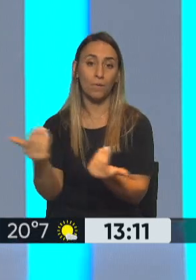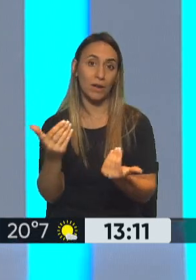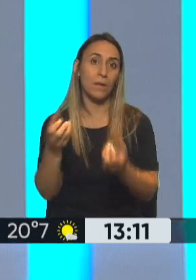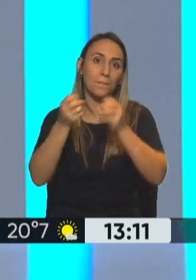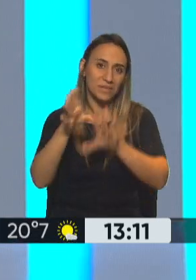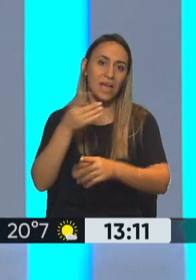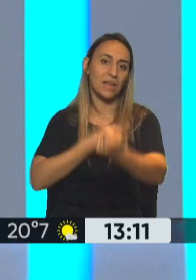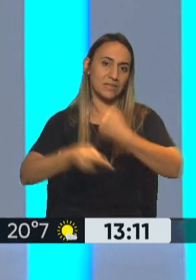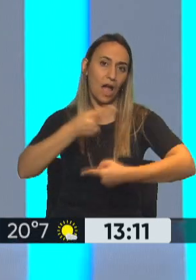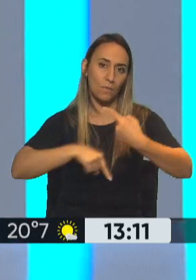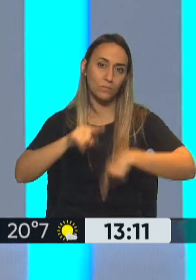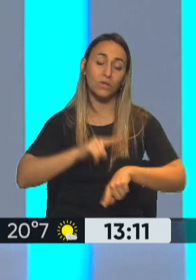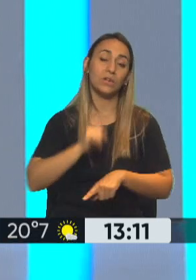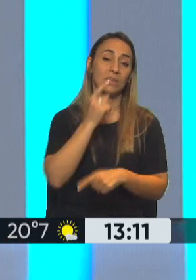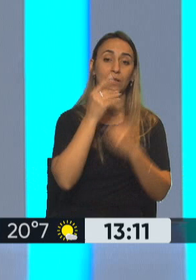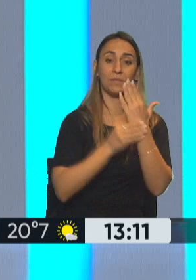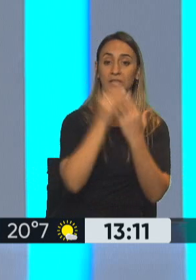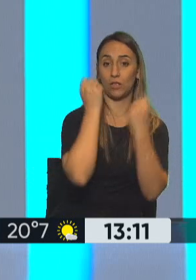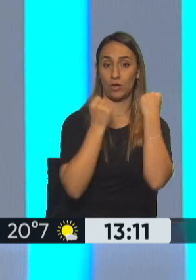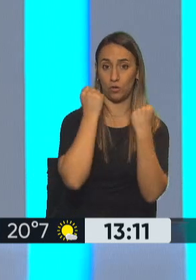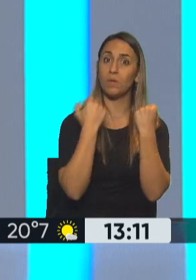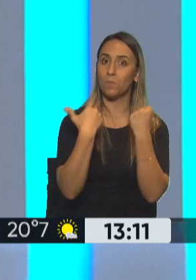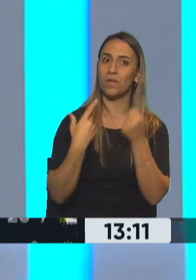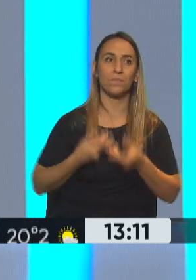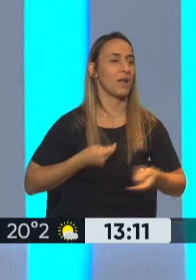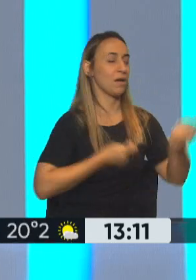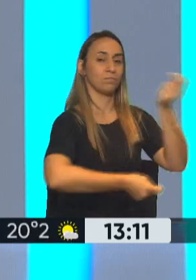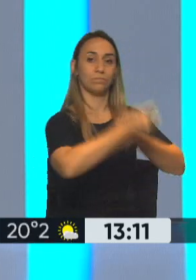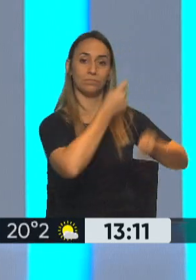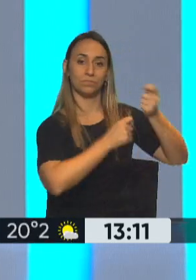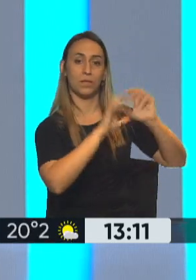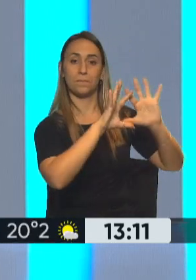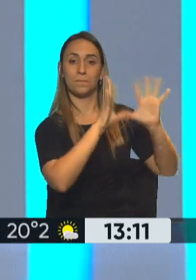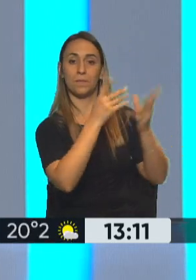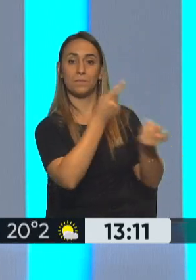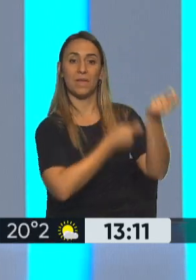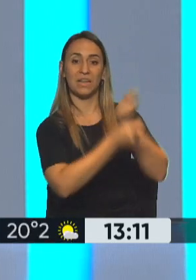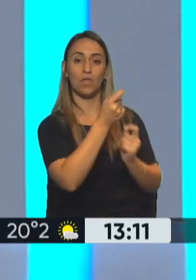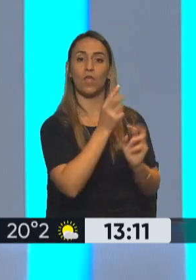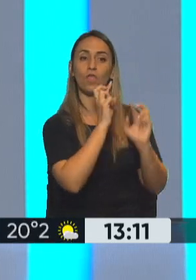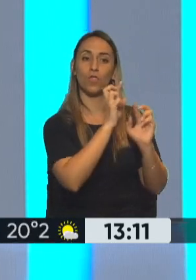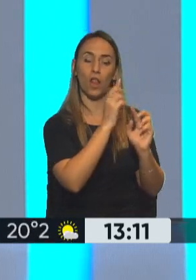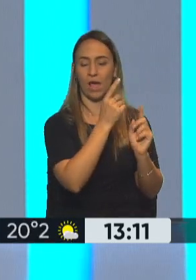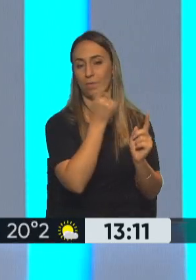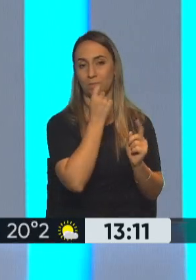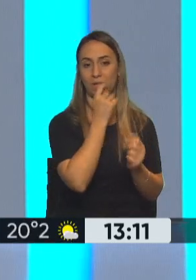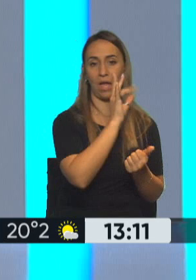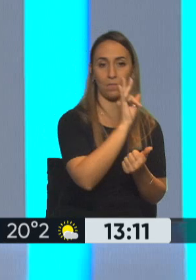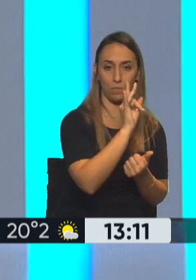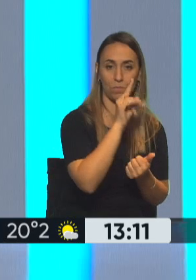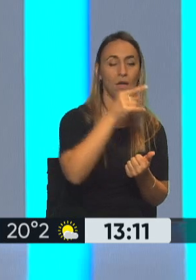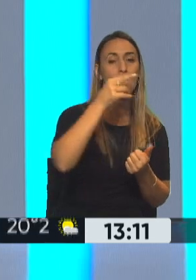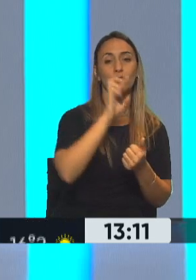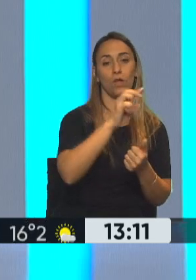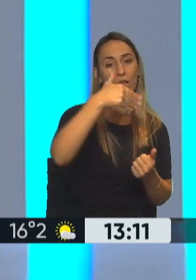momento y con la posibilidad que el Ministerio de Economía los pueda utilizar para operar en el mercado de dólares paralelos, es decir, fundamentalmente en el dólar MEP